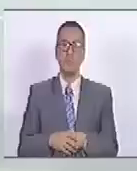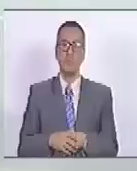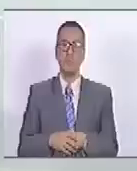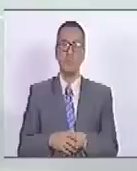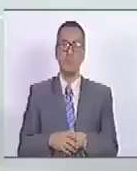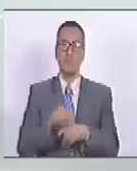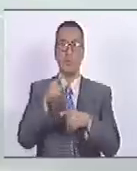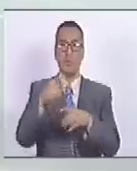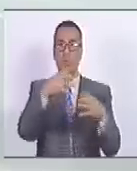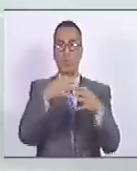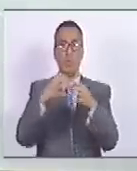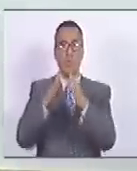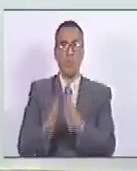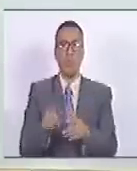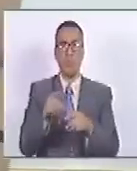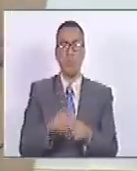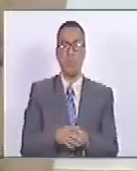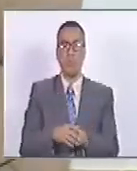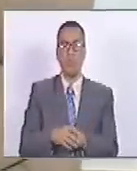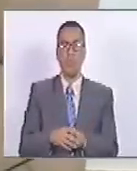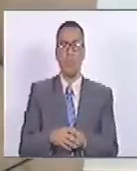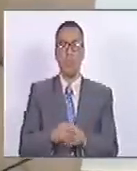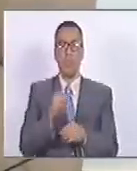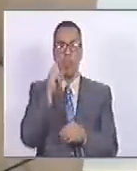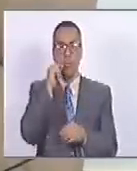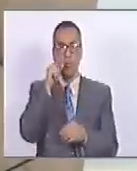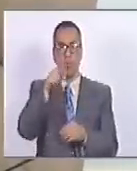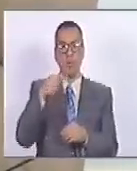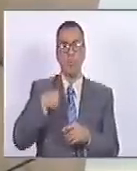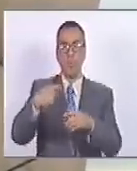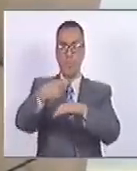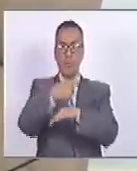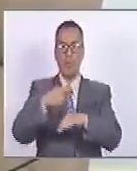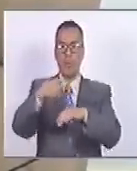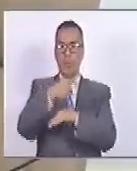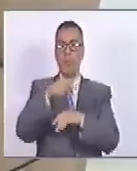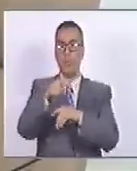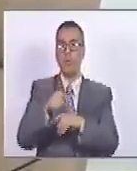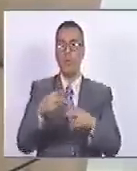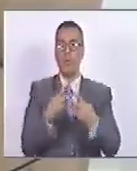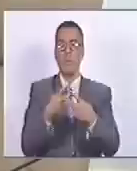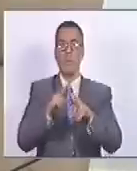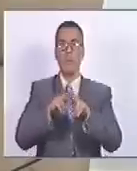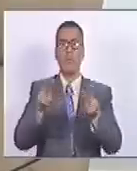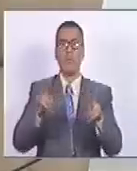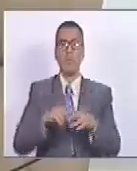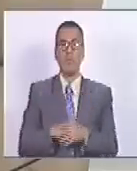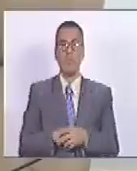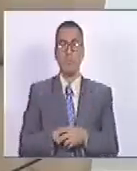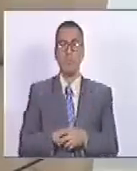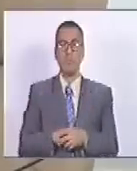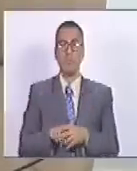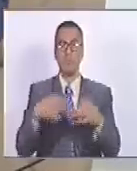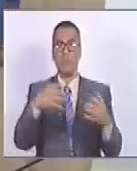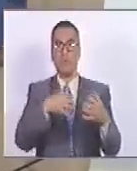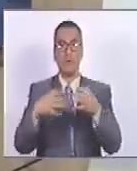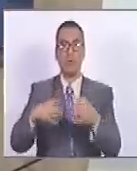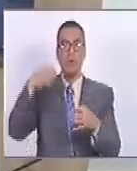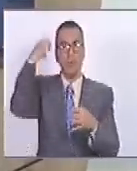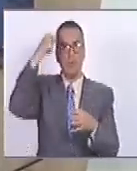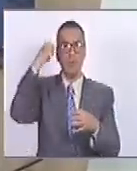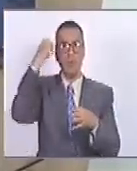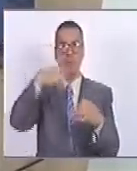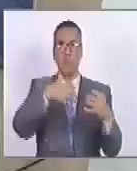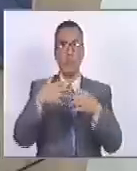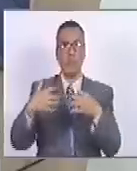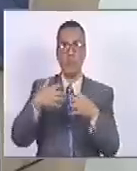Un guerrerista, un señor que en lugar de buscar la paz en la guerra de Europa, en la